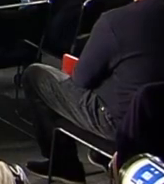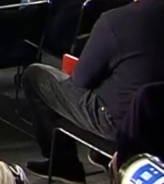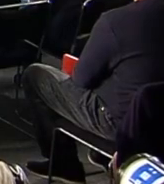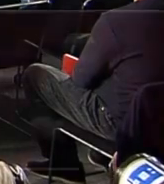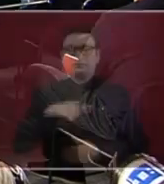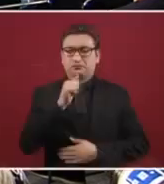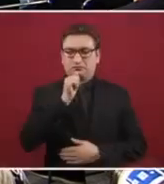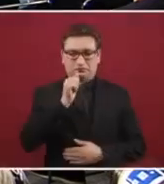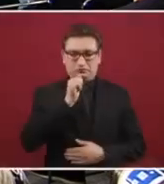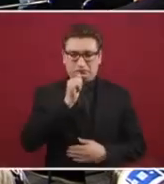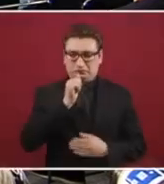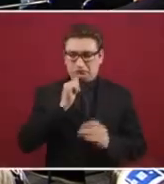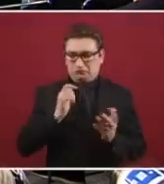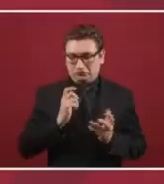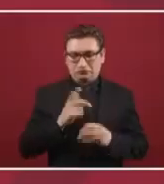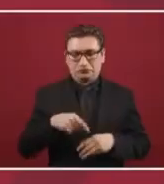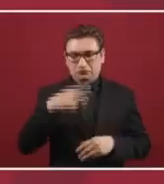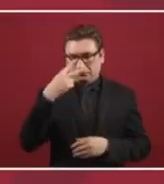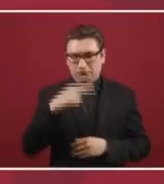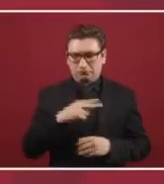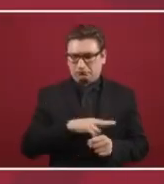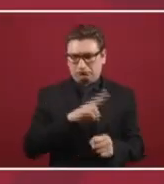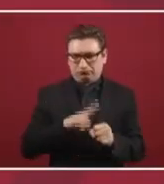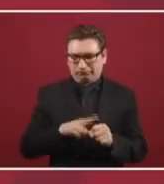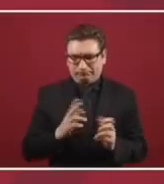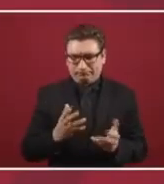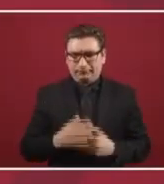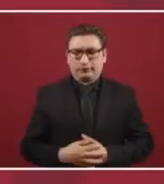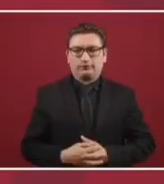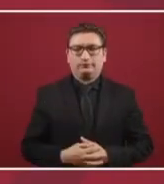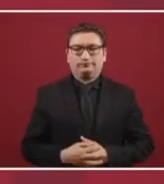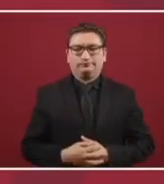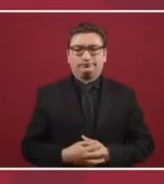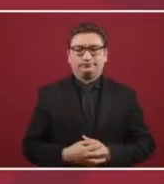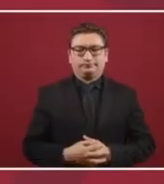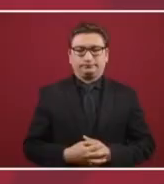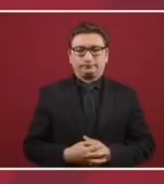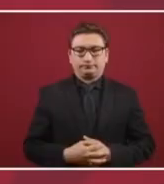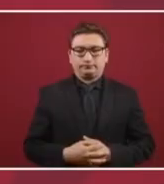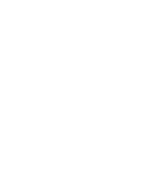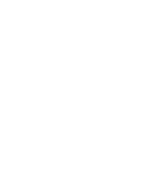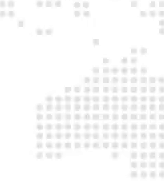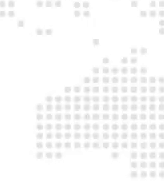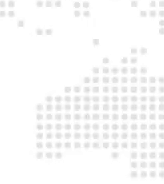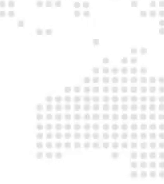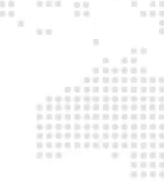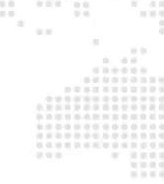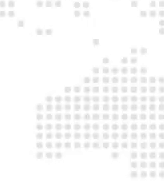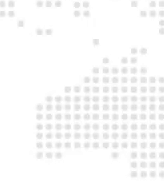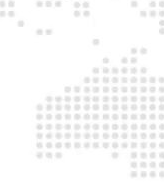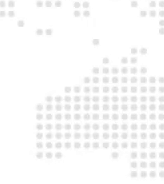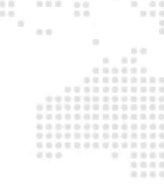nada fuera de lo normal. Con información de Verónica Torres Lizama, Notimex.